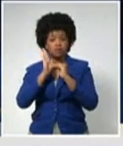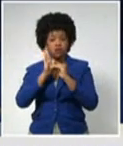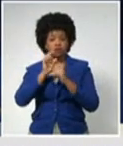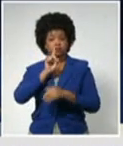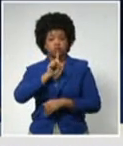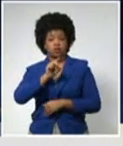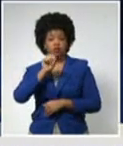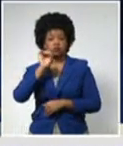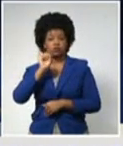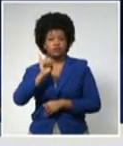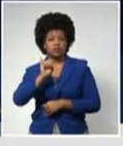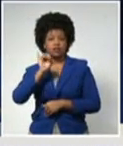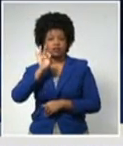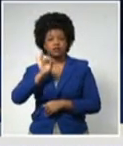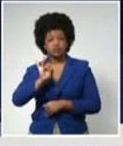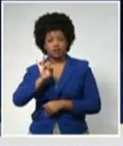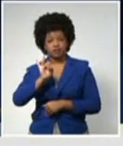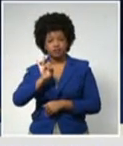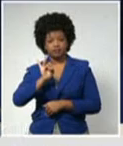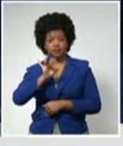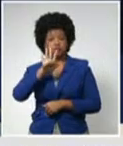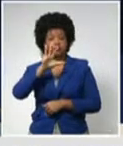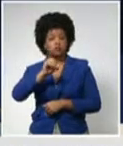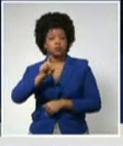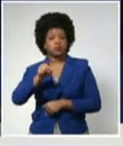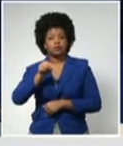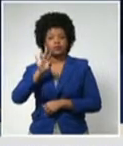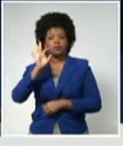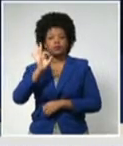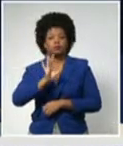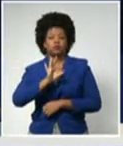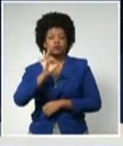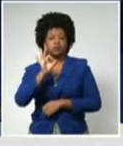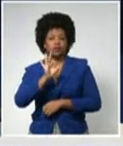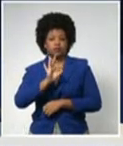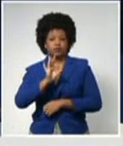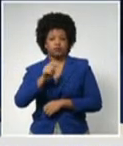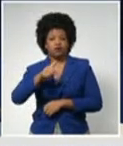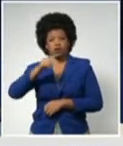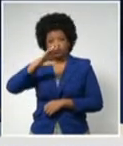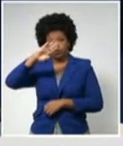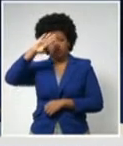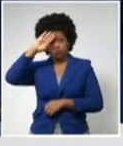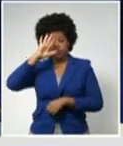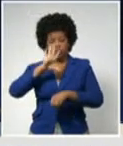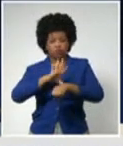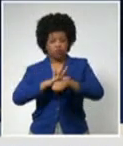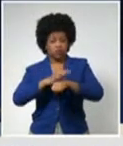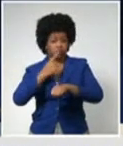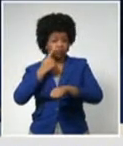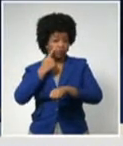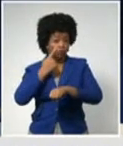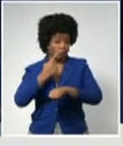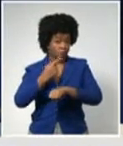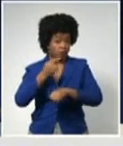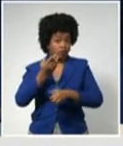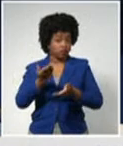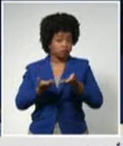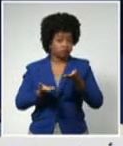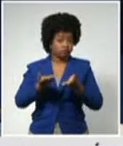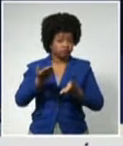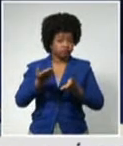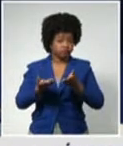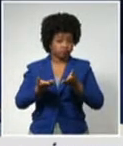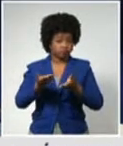1.167, que es el 50,4% de los diagnosticados en Cuba. Ven cómo el comportamiento